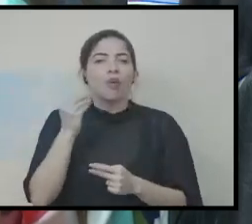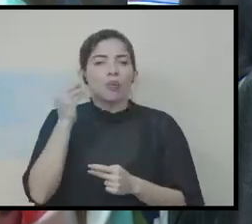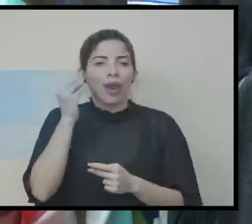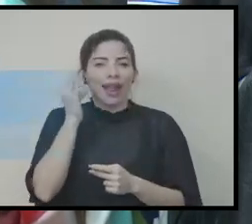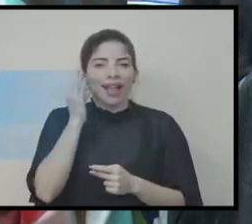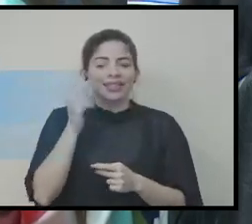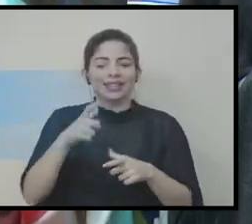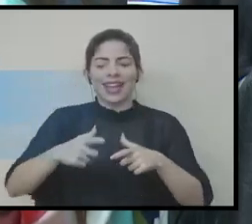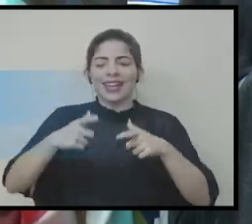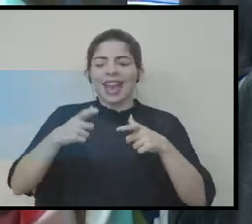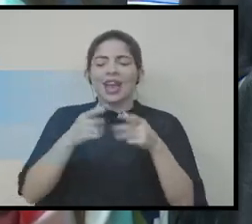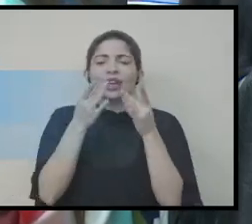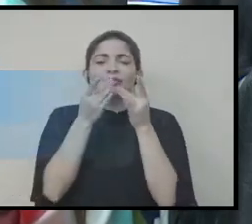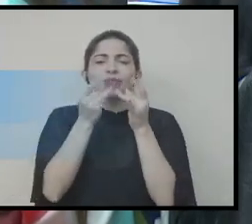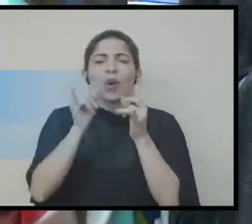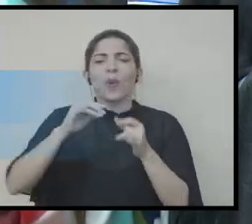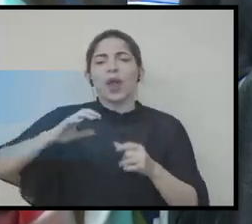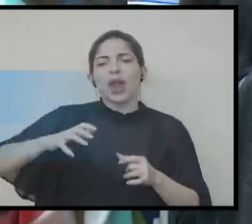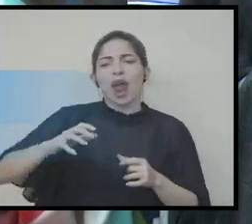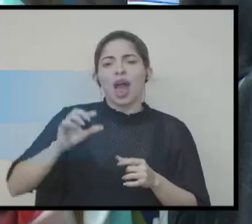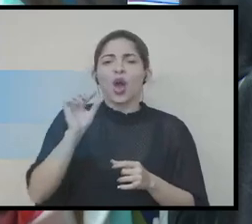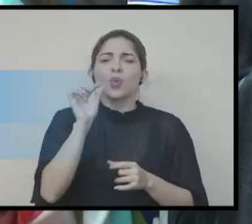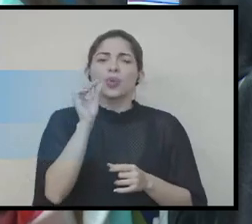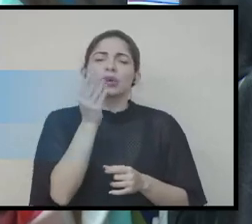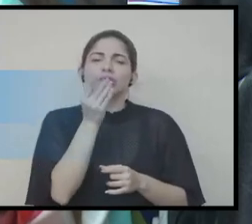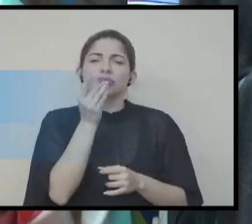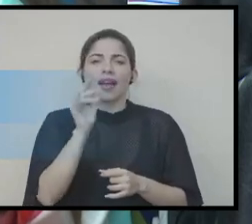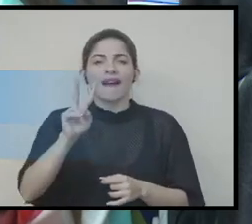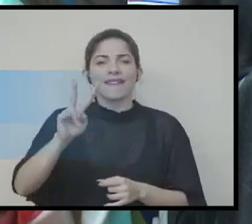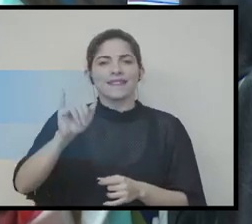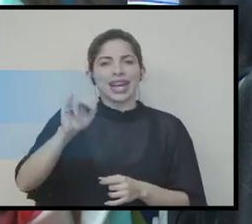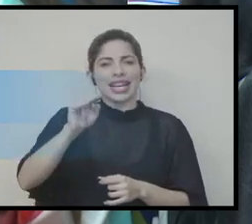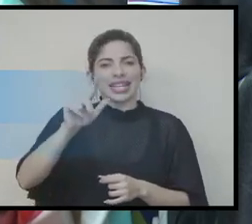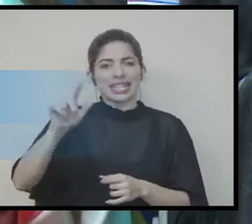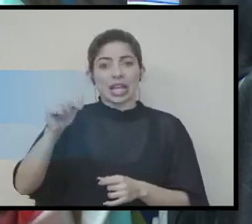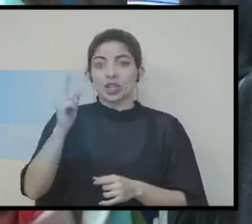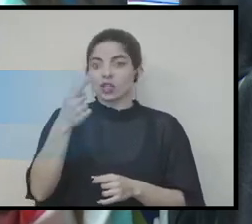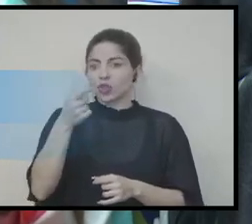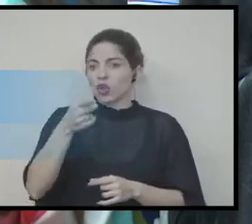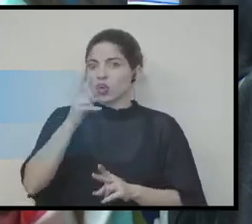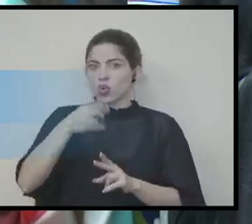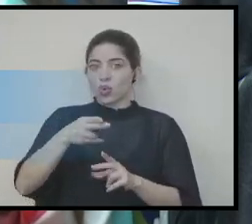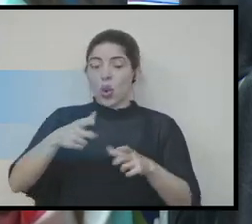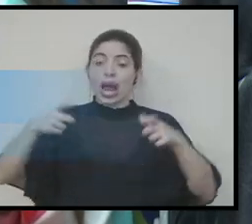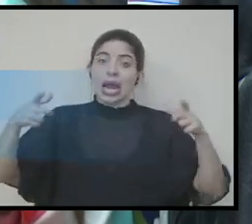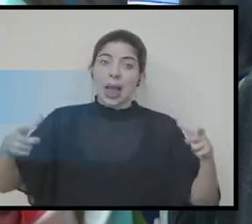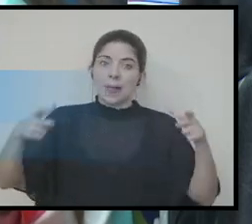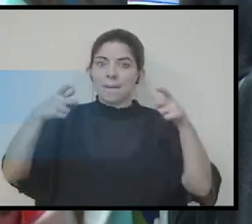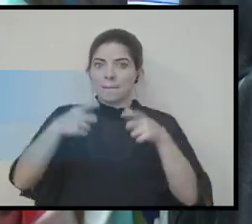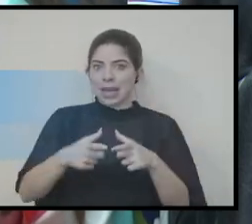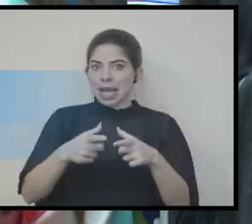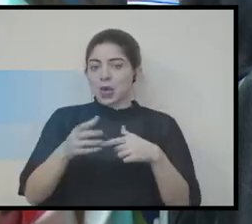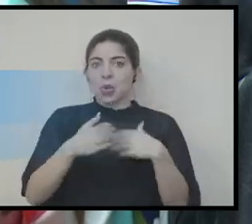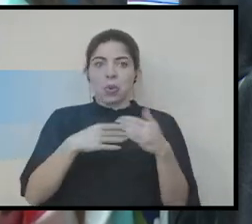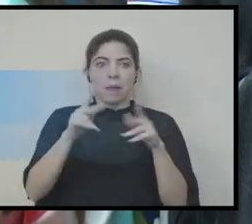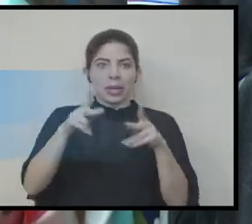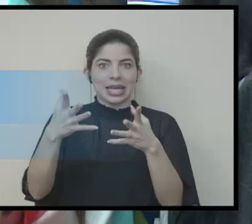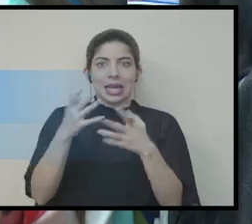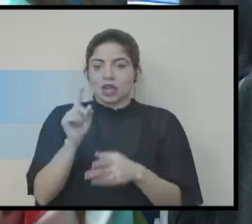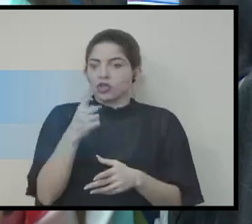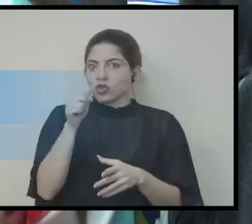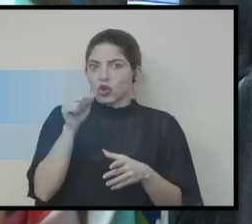ese queque con saborcito a naranja o con un poquitito de sabor a vainilla. Entonces, solo hacemos ese queque grande o pequeñito, a como lo quiera la